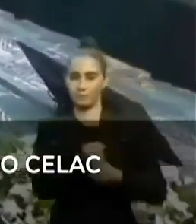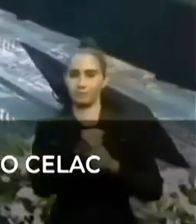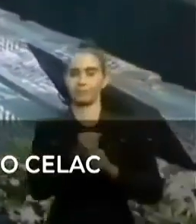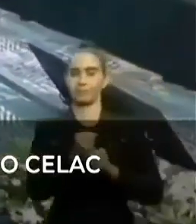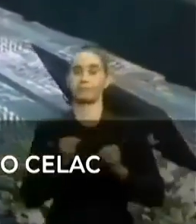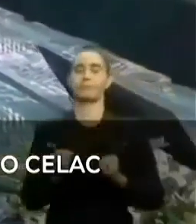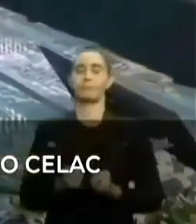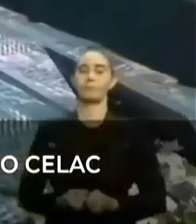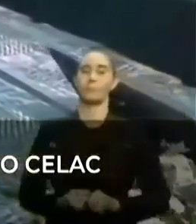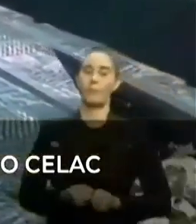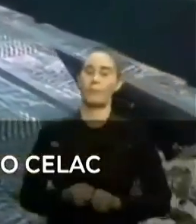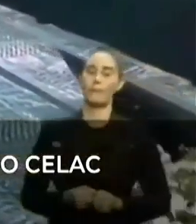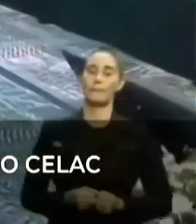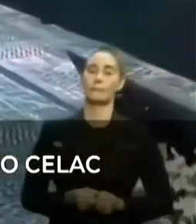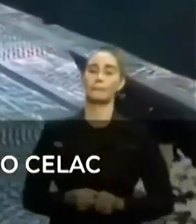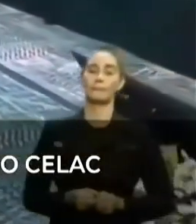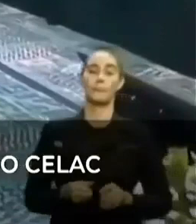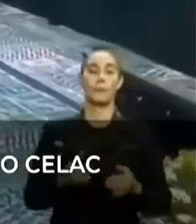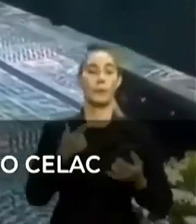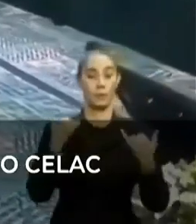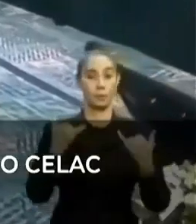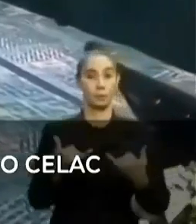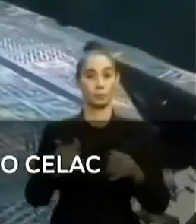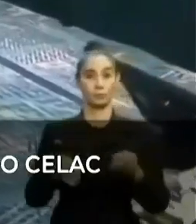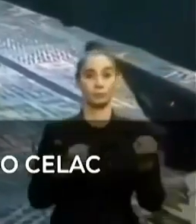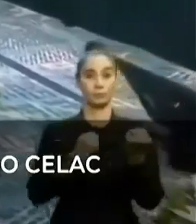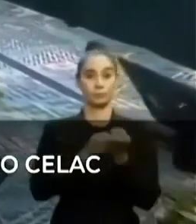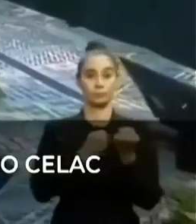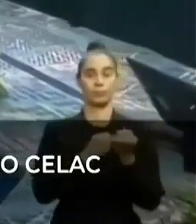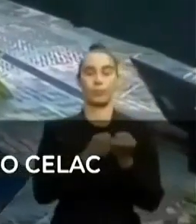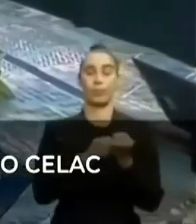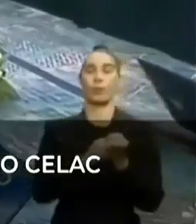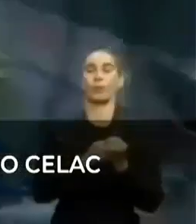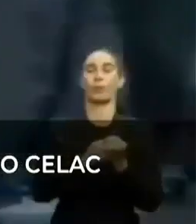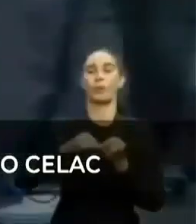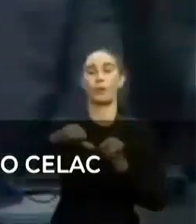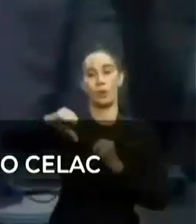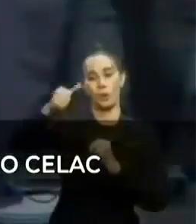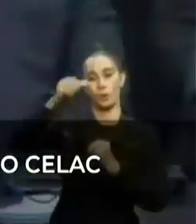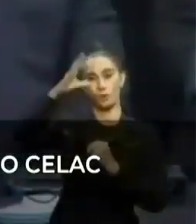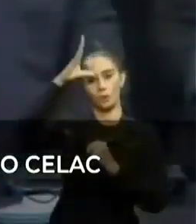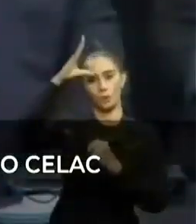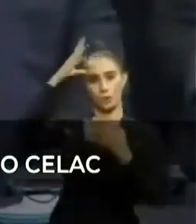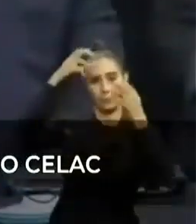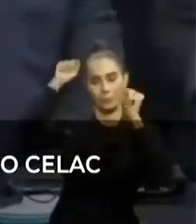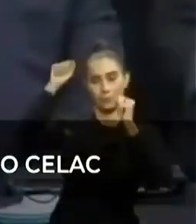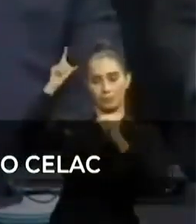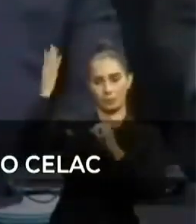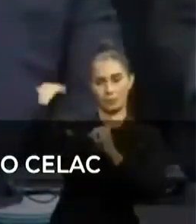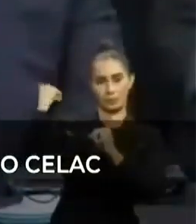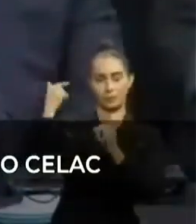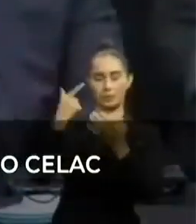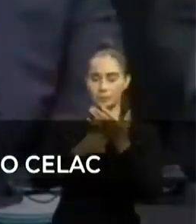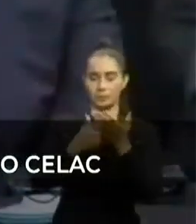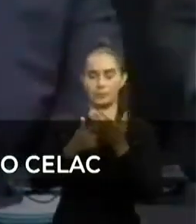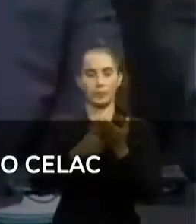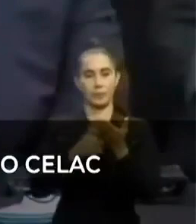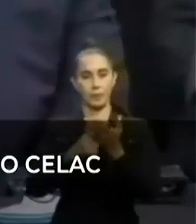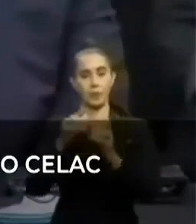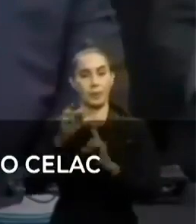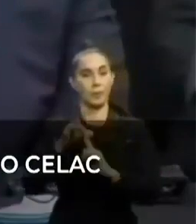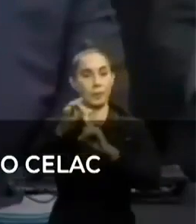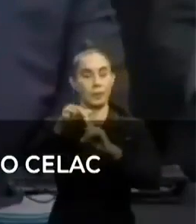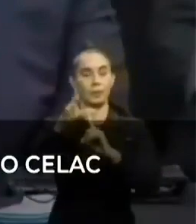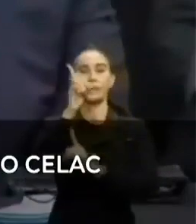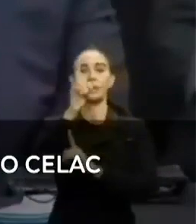injusticia. Quiero aquí apoyar lo que varios presidentes y colegas, y específicamente el presidente Díaz-Canel,